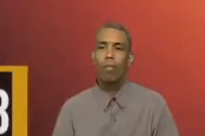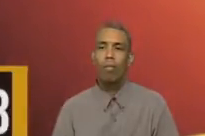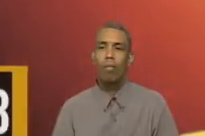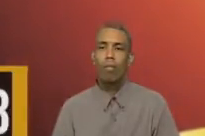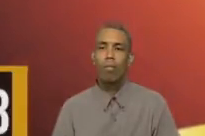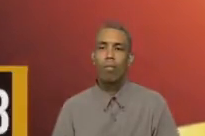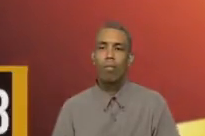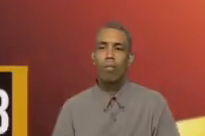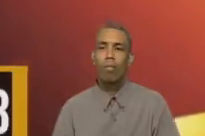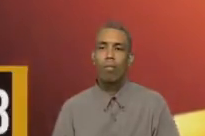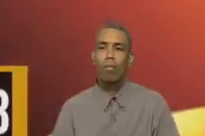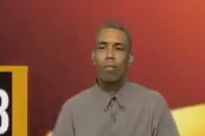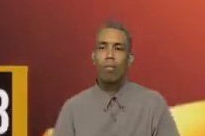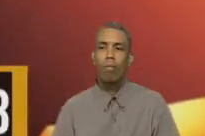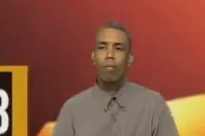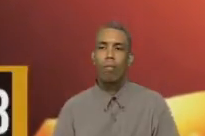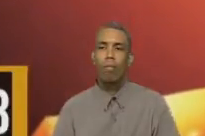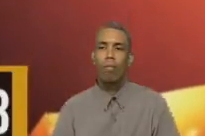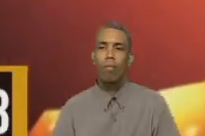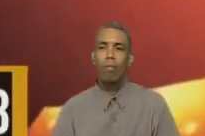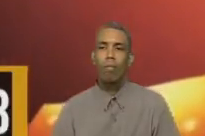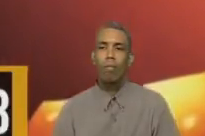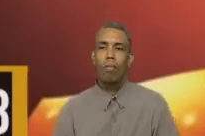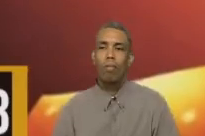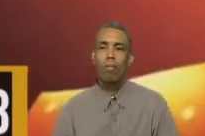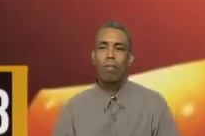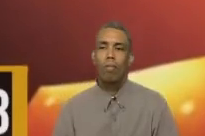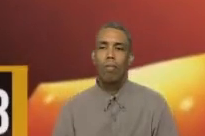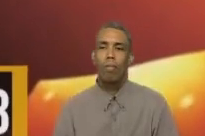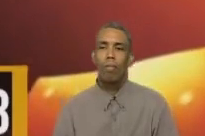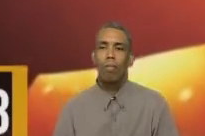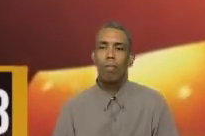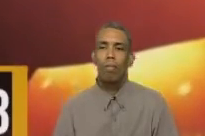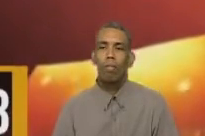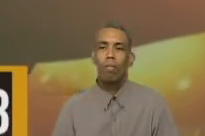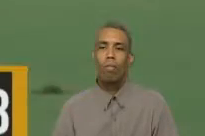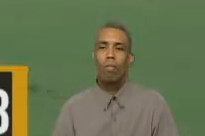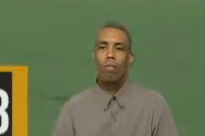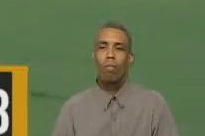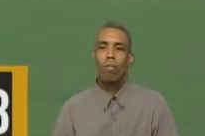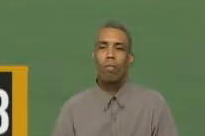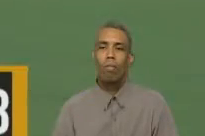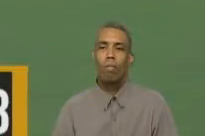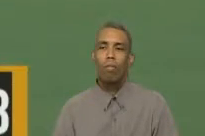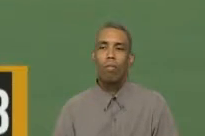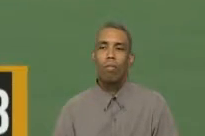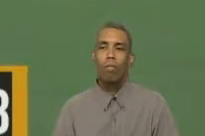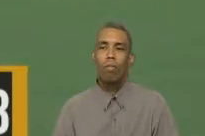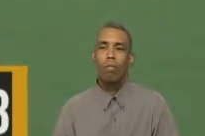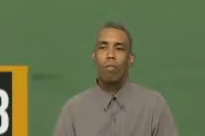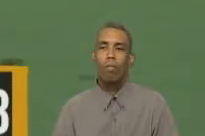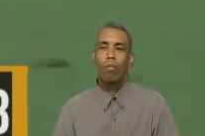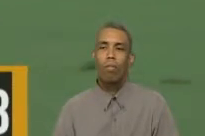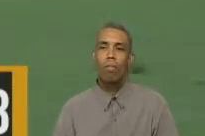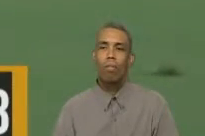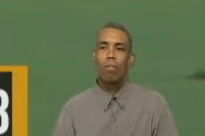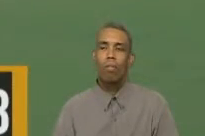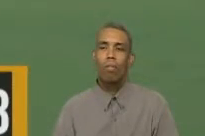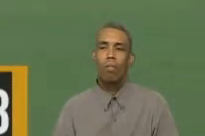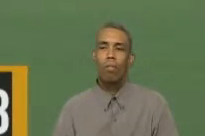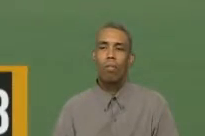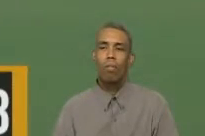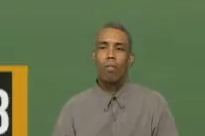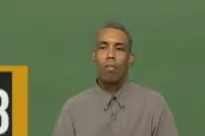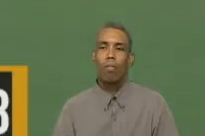Riasco, Jonathan Álvarez, Lluver Asprilla, Jorleis Mena y Romir Balanta. El equipo de la ciudad hace su mayor esfuerzo para traer al